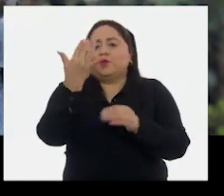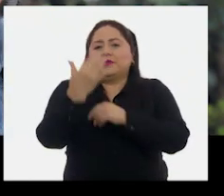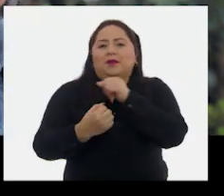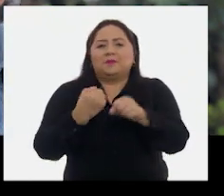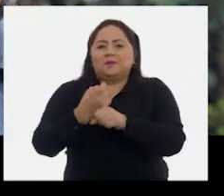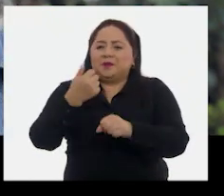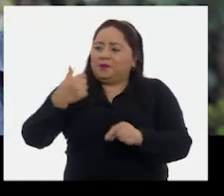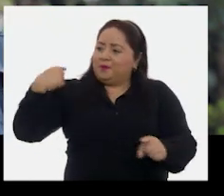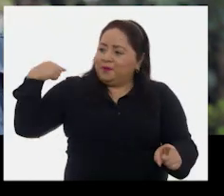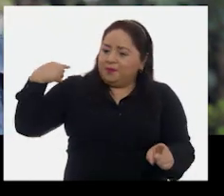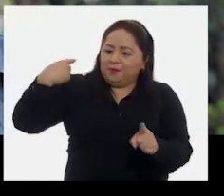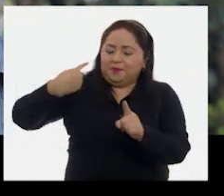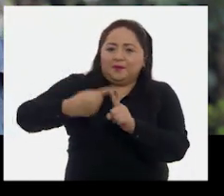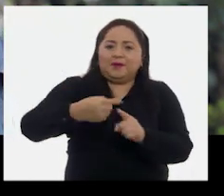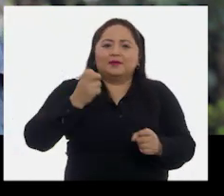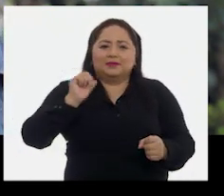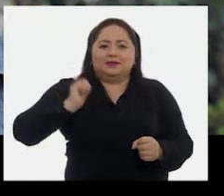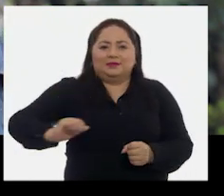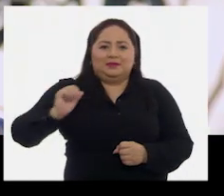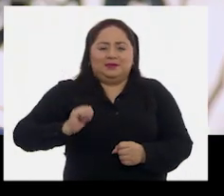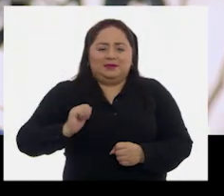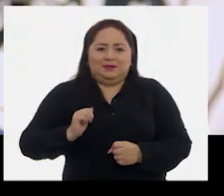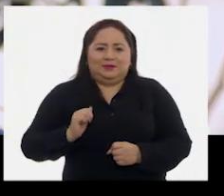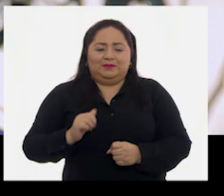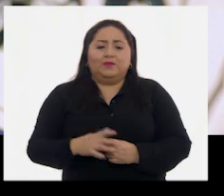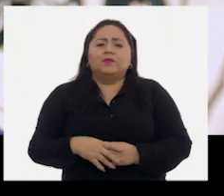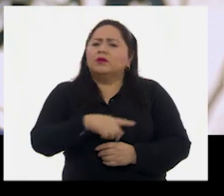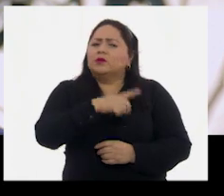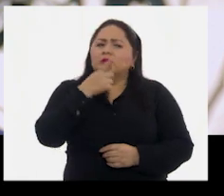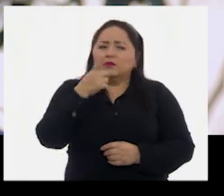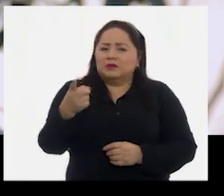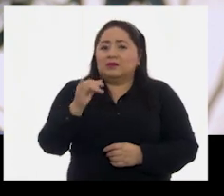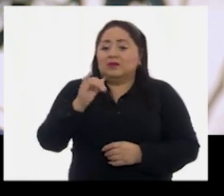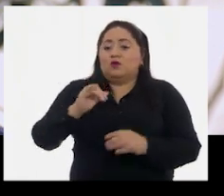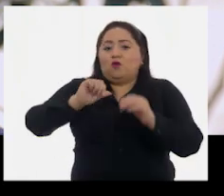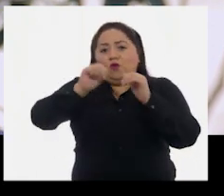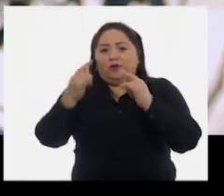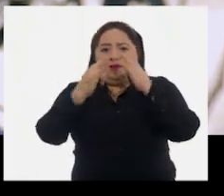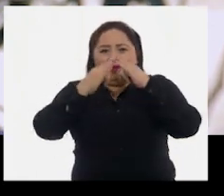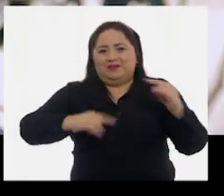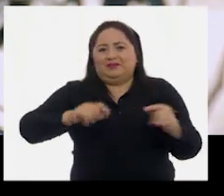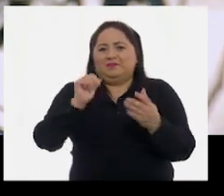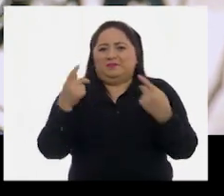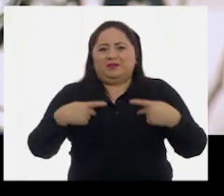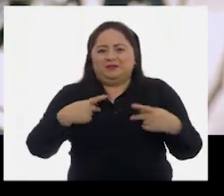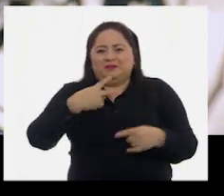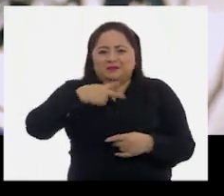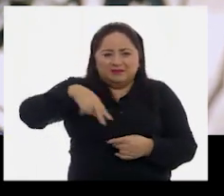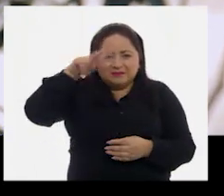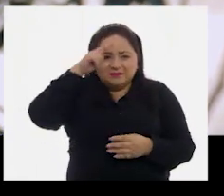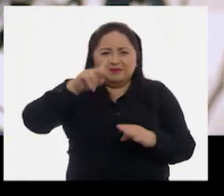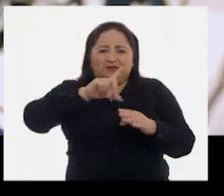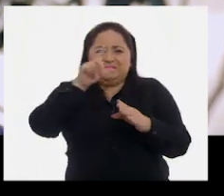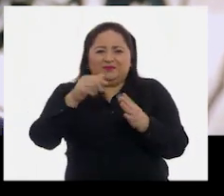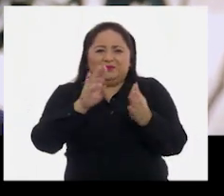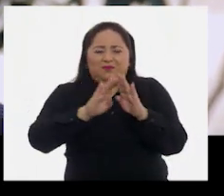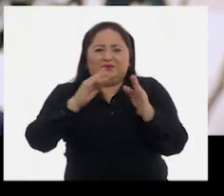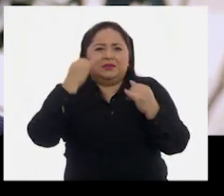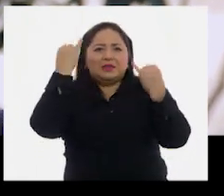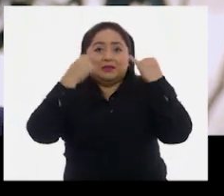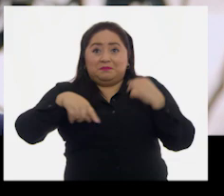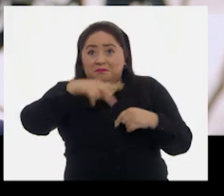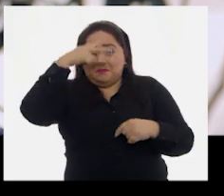años del siglo XX mexicano. Y bueno, junto con las campañas de alfabetización está la publicación de los clásicos, la idea de